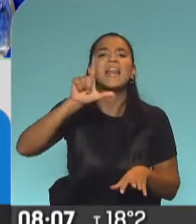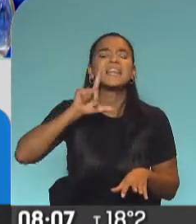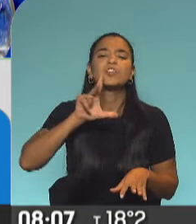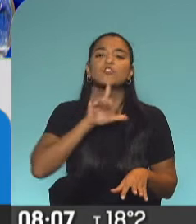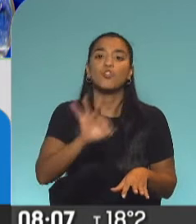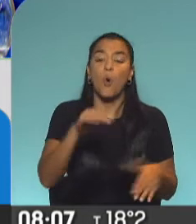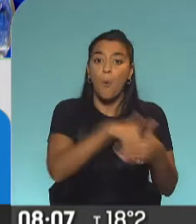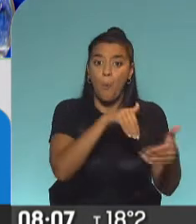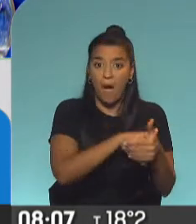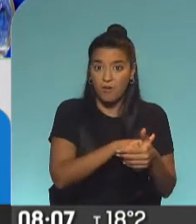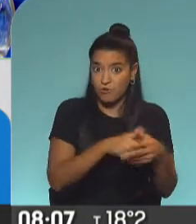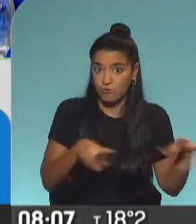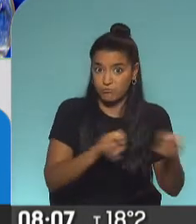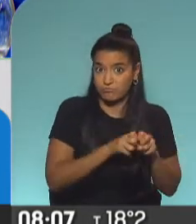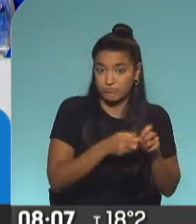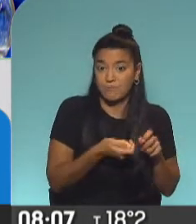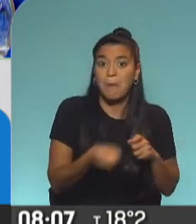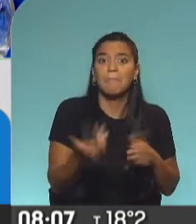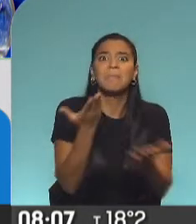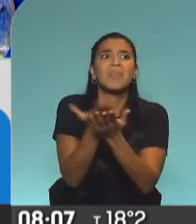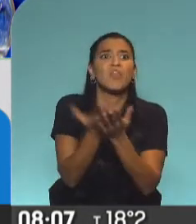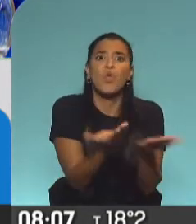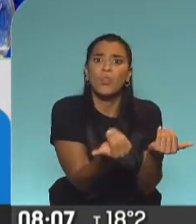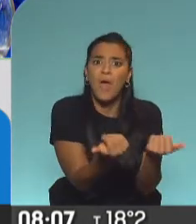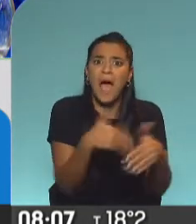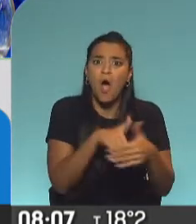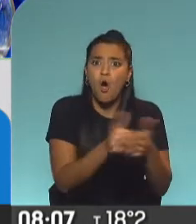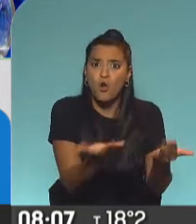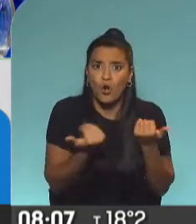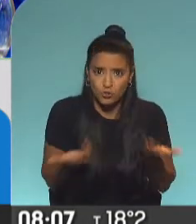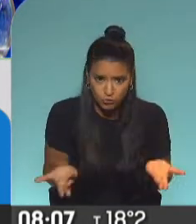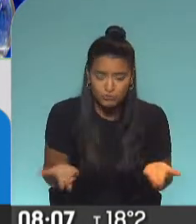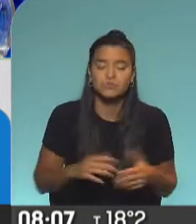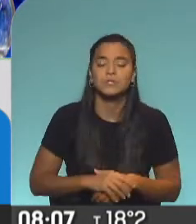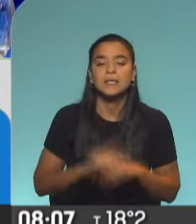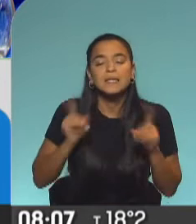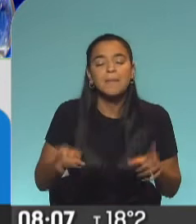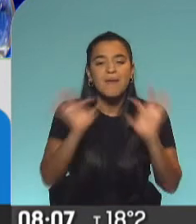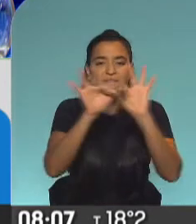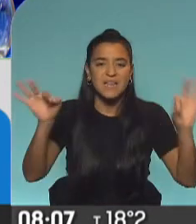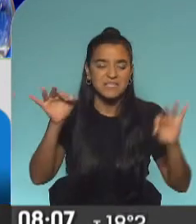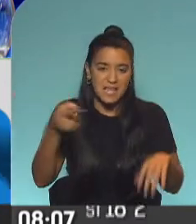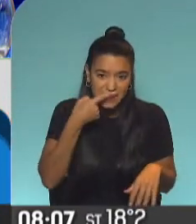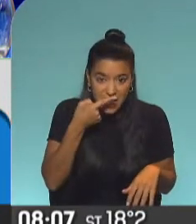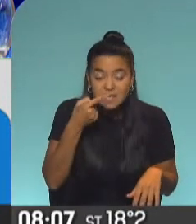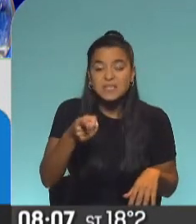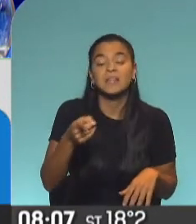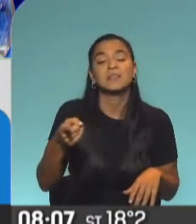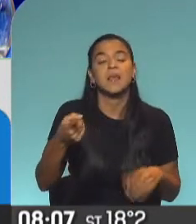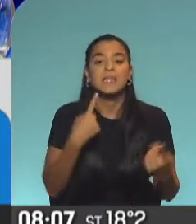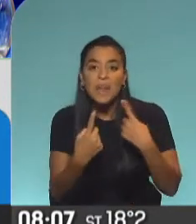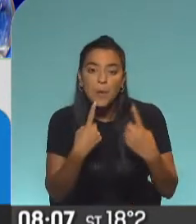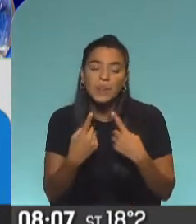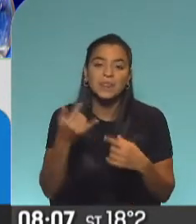puerta del banco Sí. pidiendo que te devuelvan los ahorros. Y después otra frase interesante que dijo en la entrevista radial,